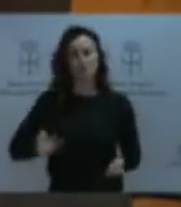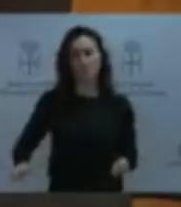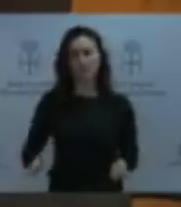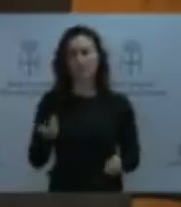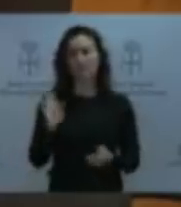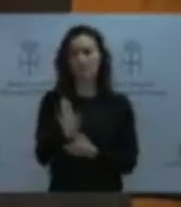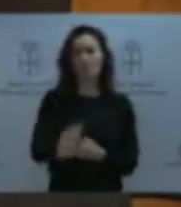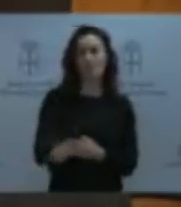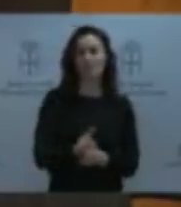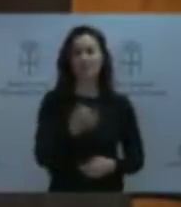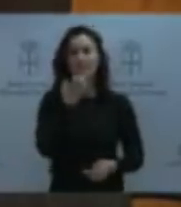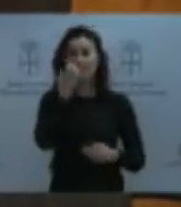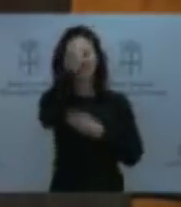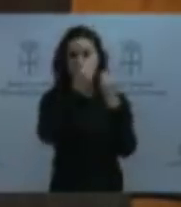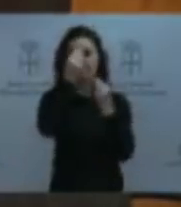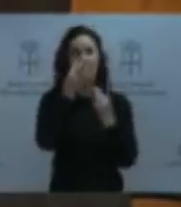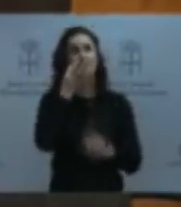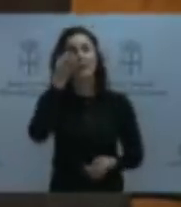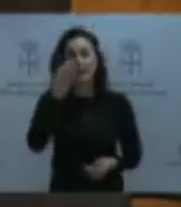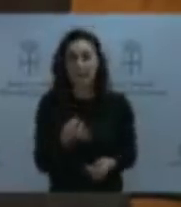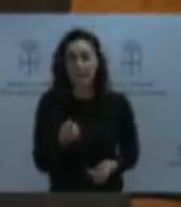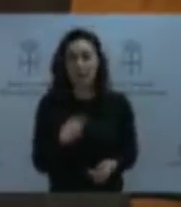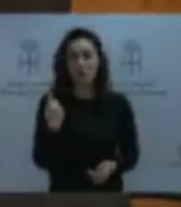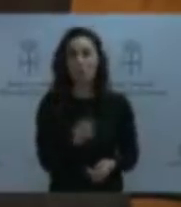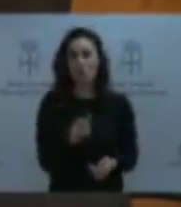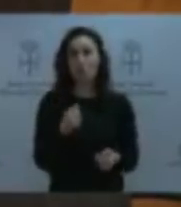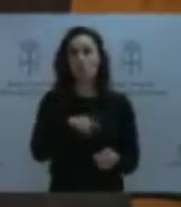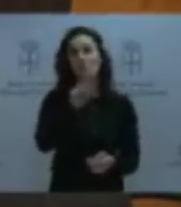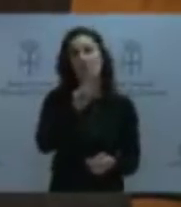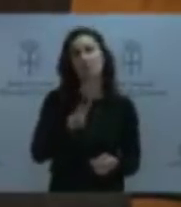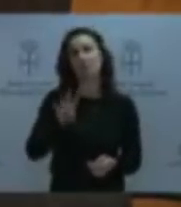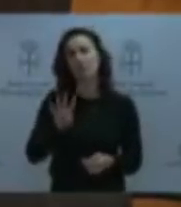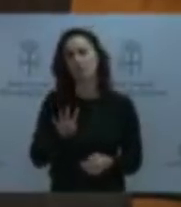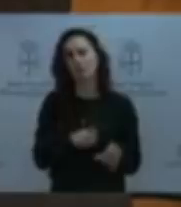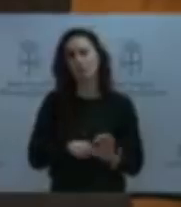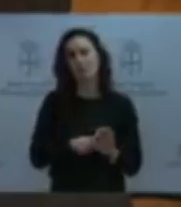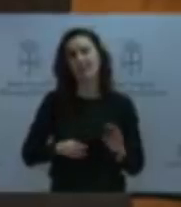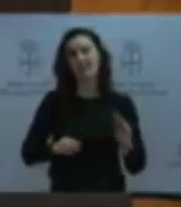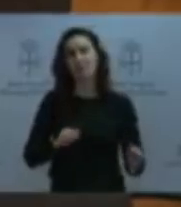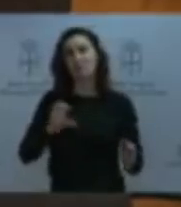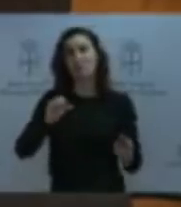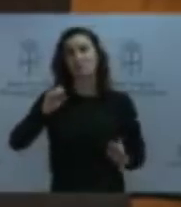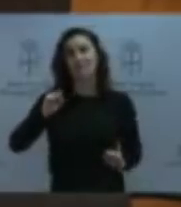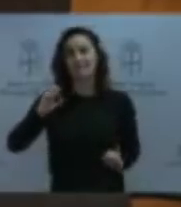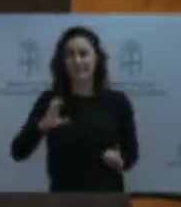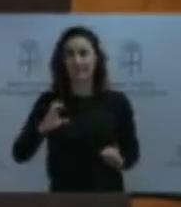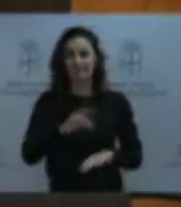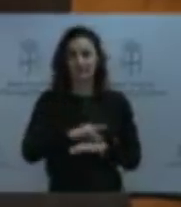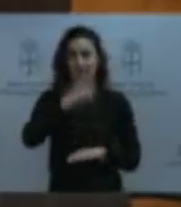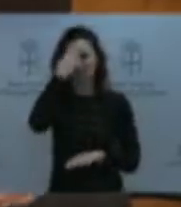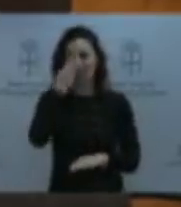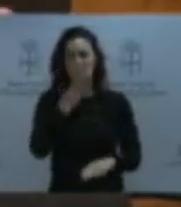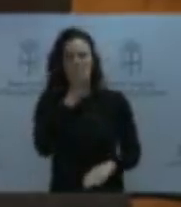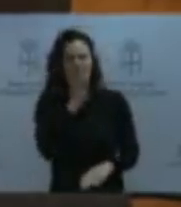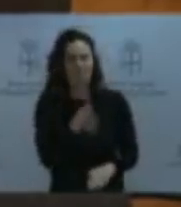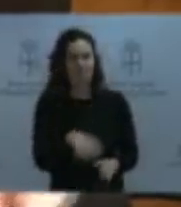verdaderamente estábamos sacando 124 plazas de equipos de atención primaria. De verdad que algo a mí personalmente no me